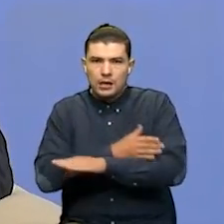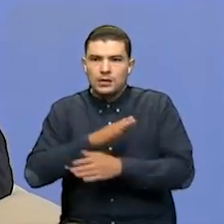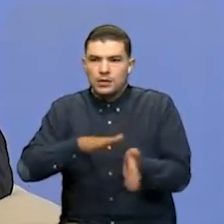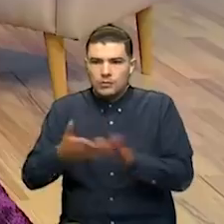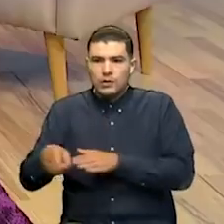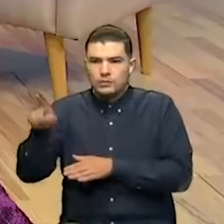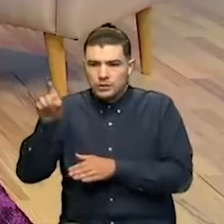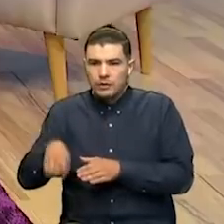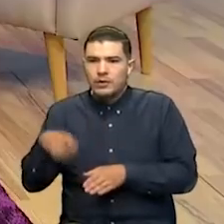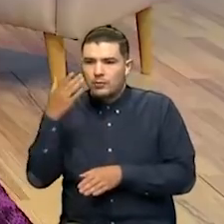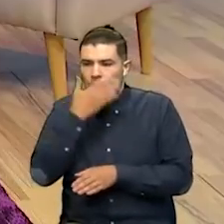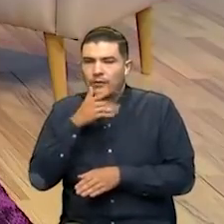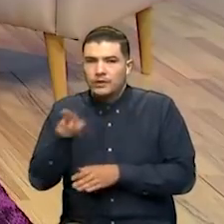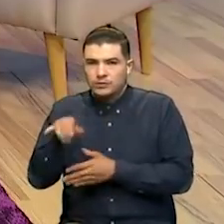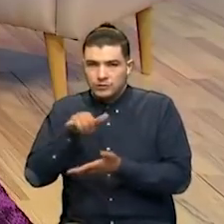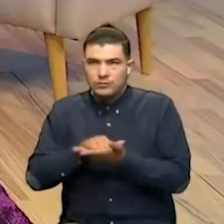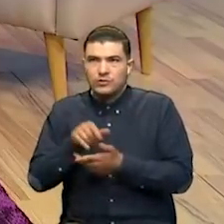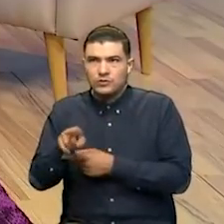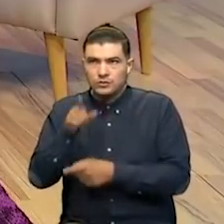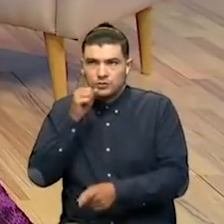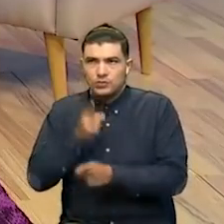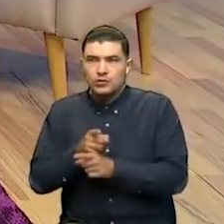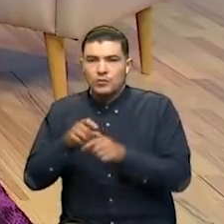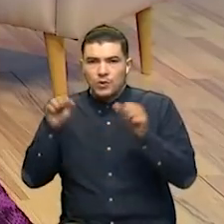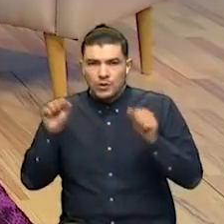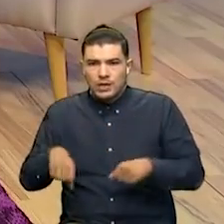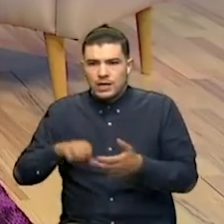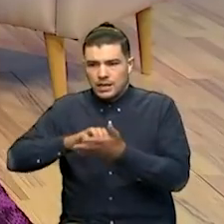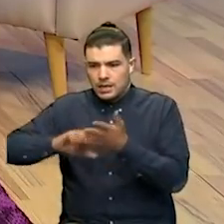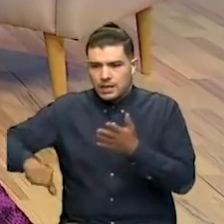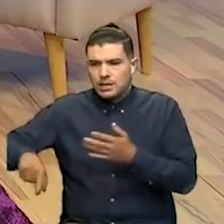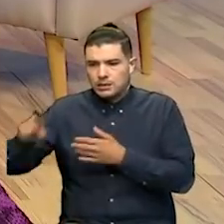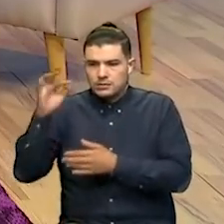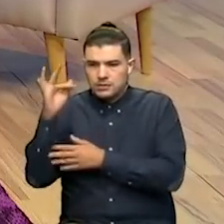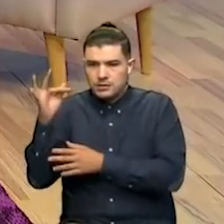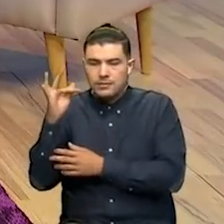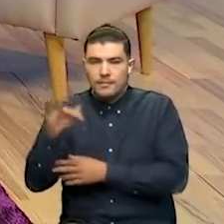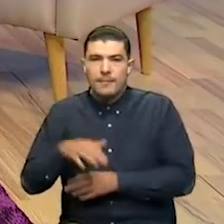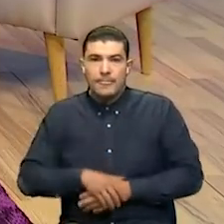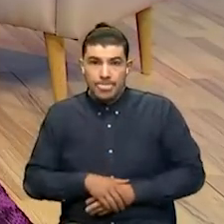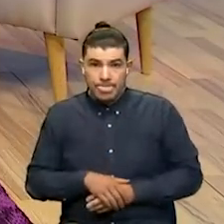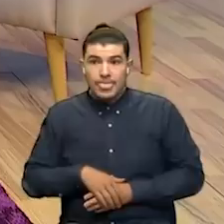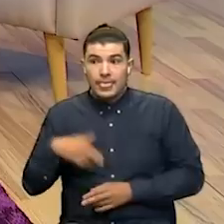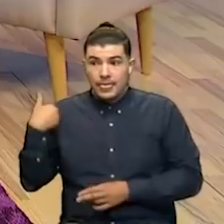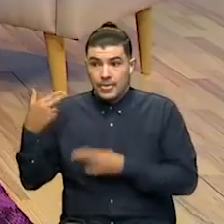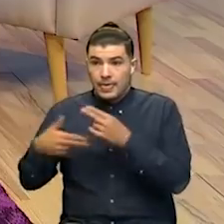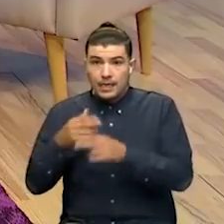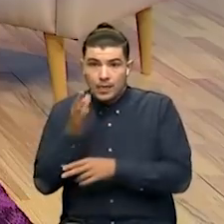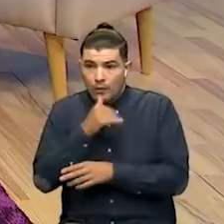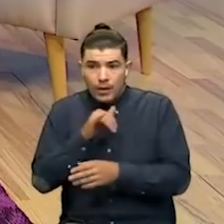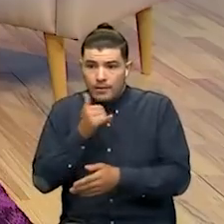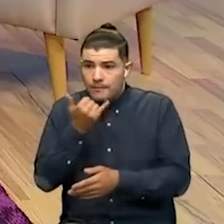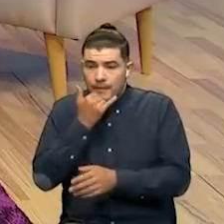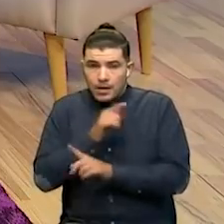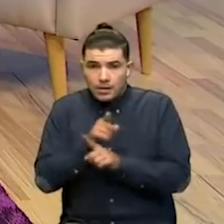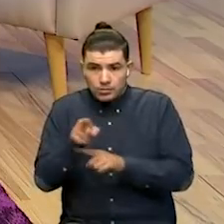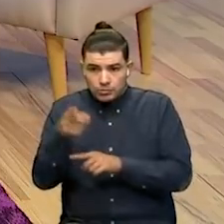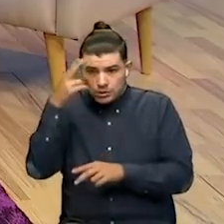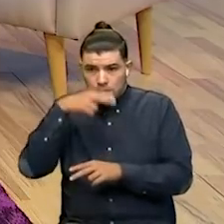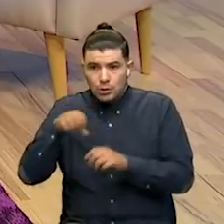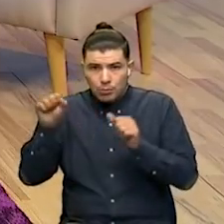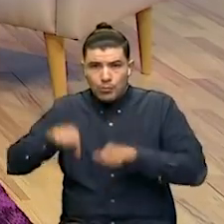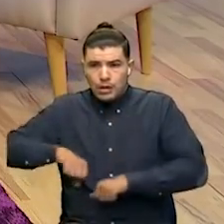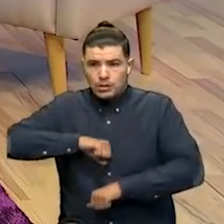haber comprobado eso. Exactamente, comprobado él para poderlo sacar, digamos, de la herencia. Pero si no ha pasado nada de esto, él tendría derecho y